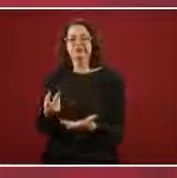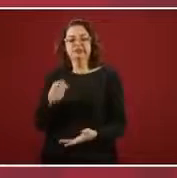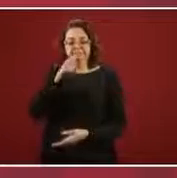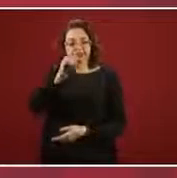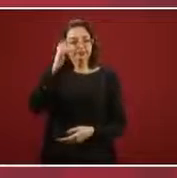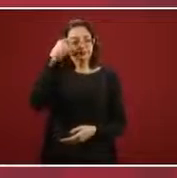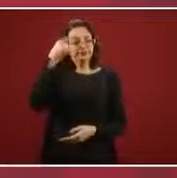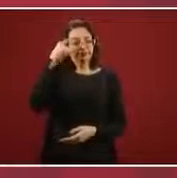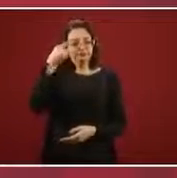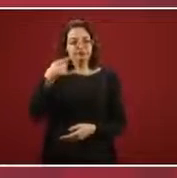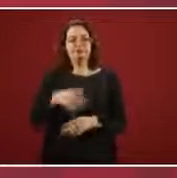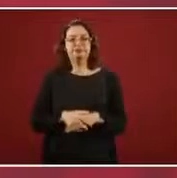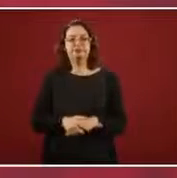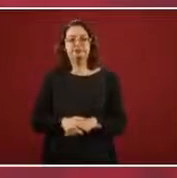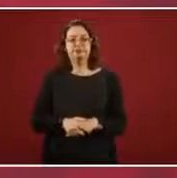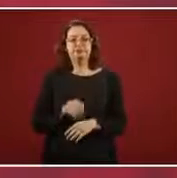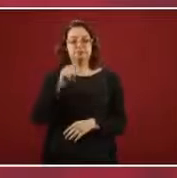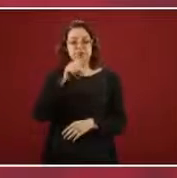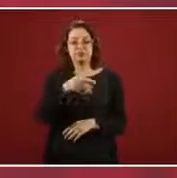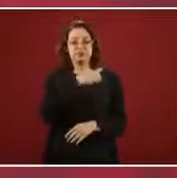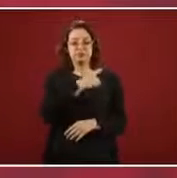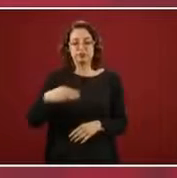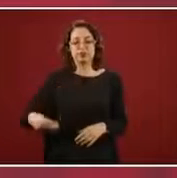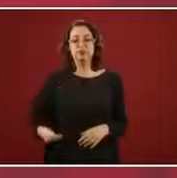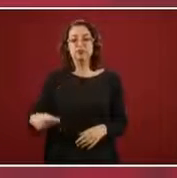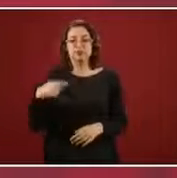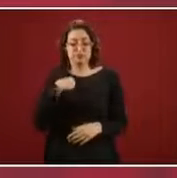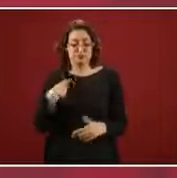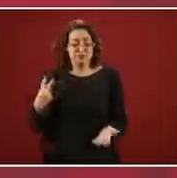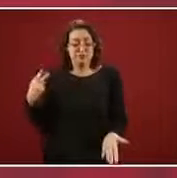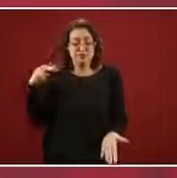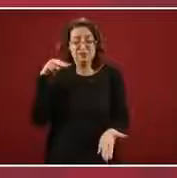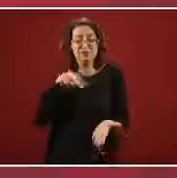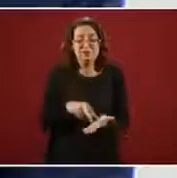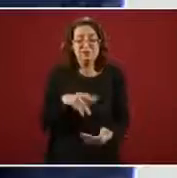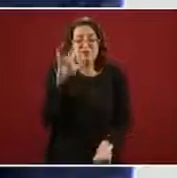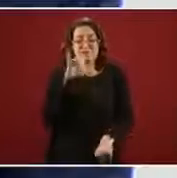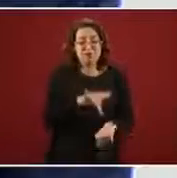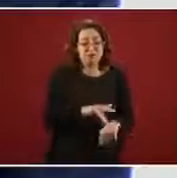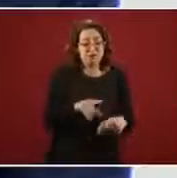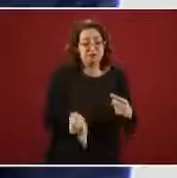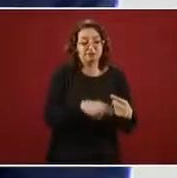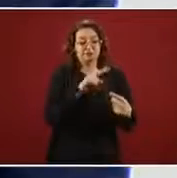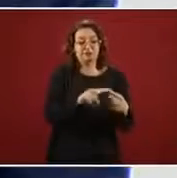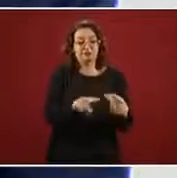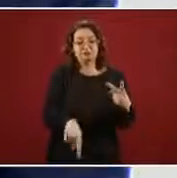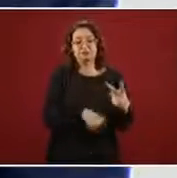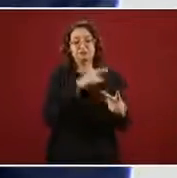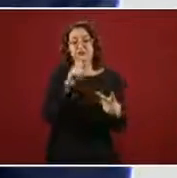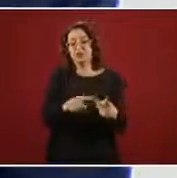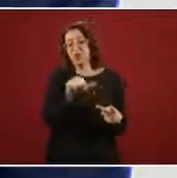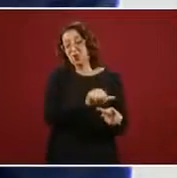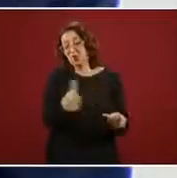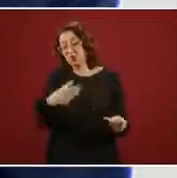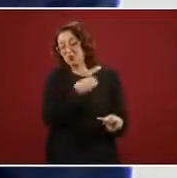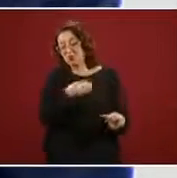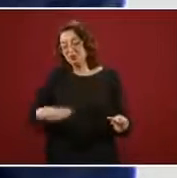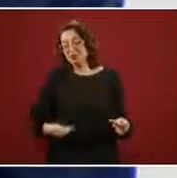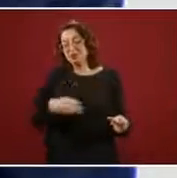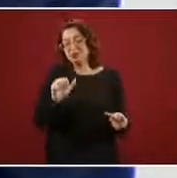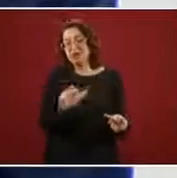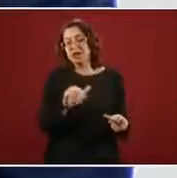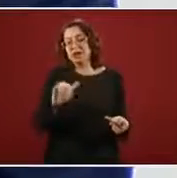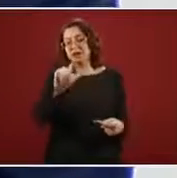Campeche, su cabecera municipal, en Carrillo Puerto, en